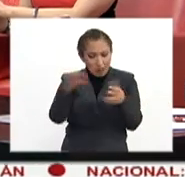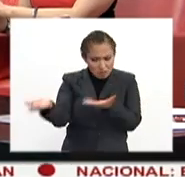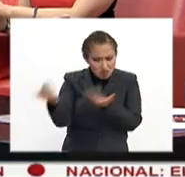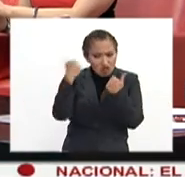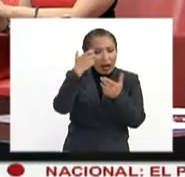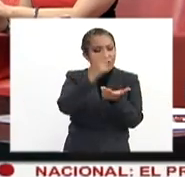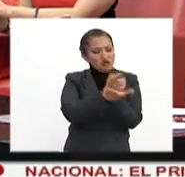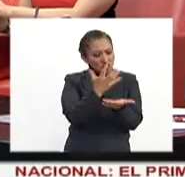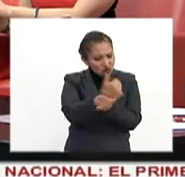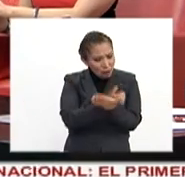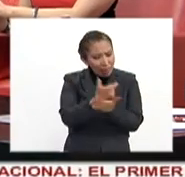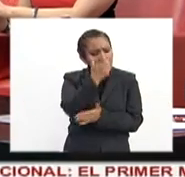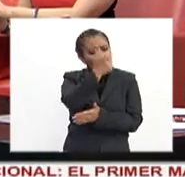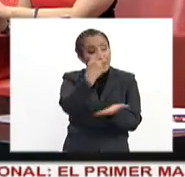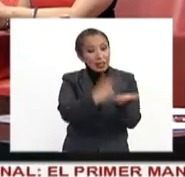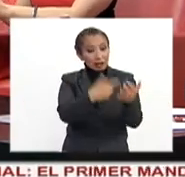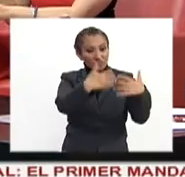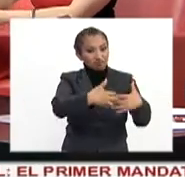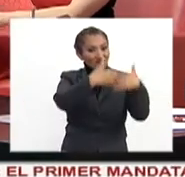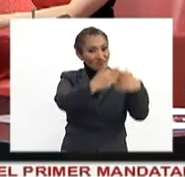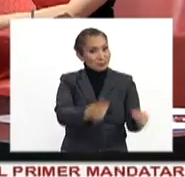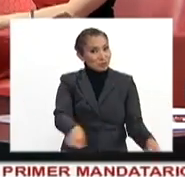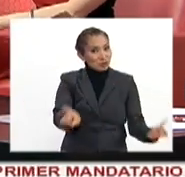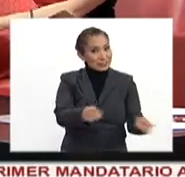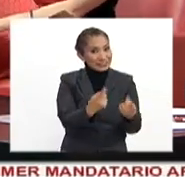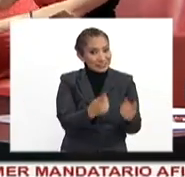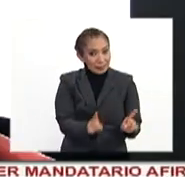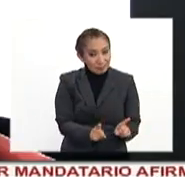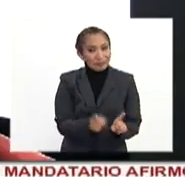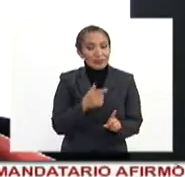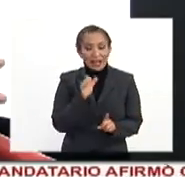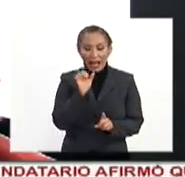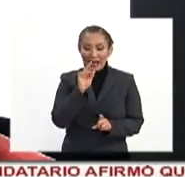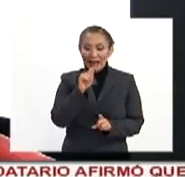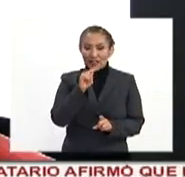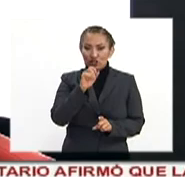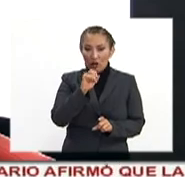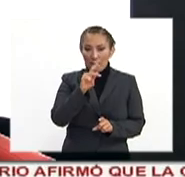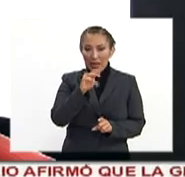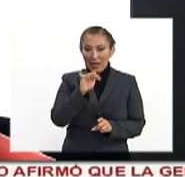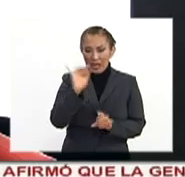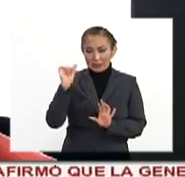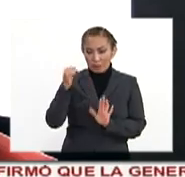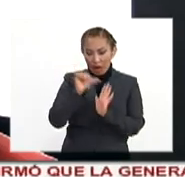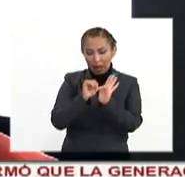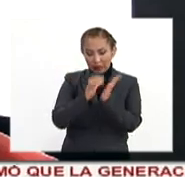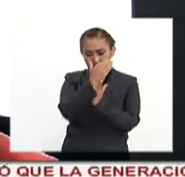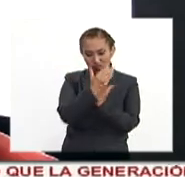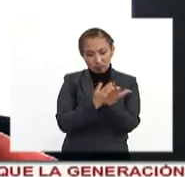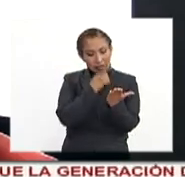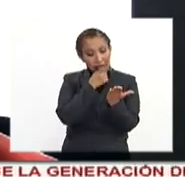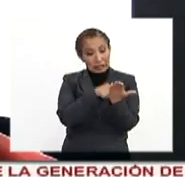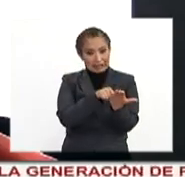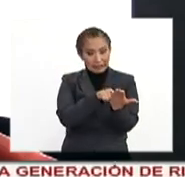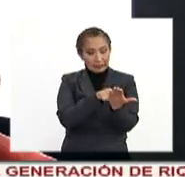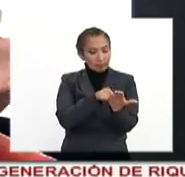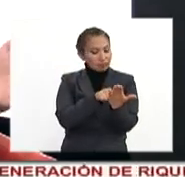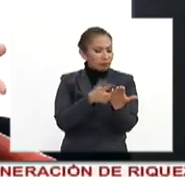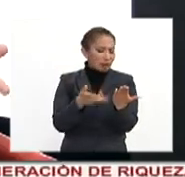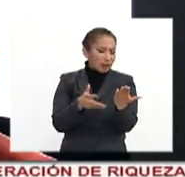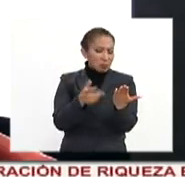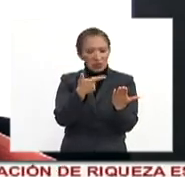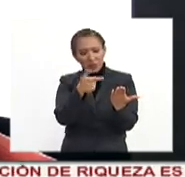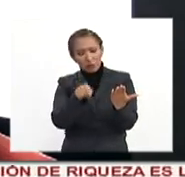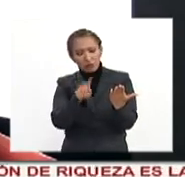genera economía dentro de estas industrias. O sea, Ernesto Piedras presentaba un artículo hace poco en Forbes que decía que más o menos